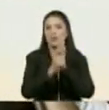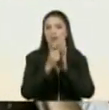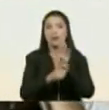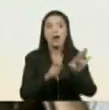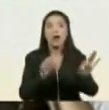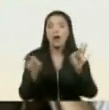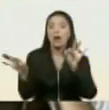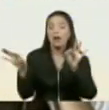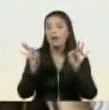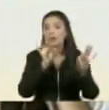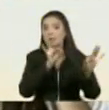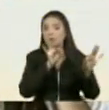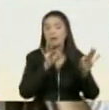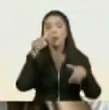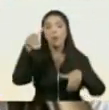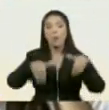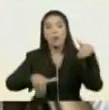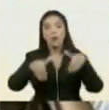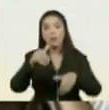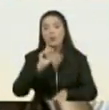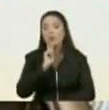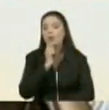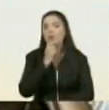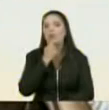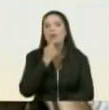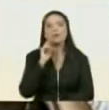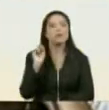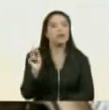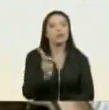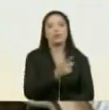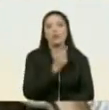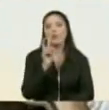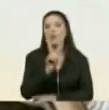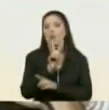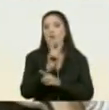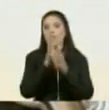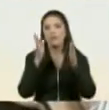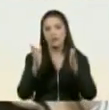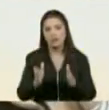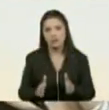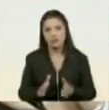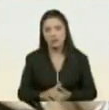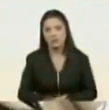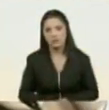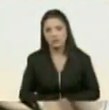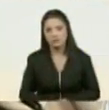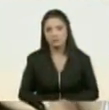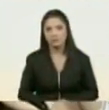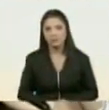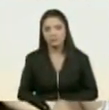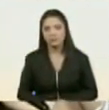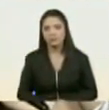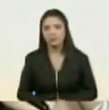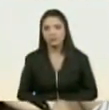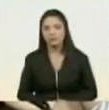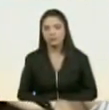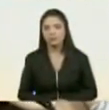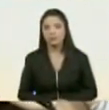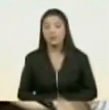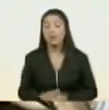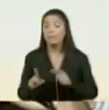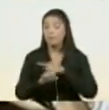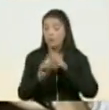directo, universal y secreto de todas las venezolanas y de todos los venezolanos. Y ha sido maravillosa